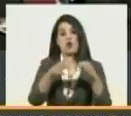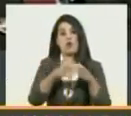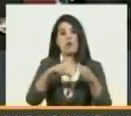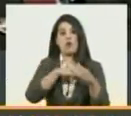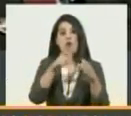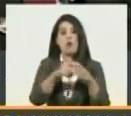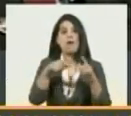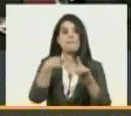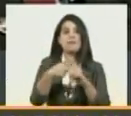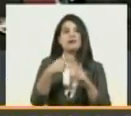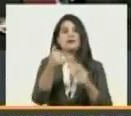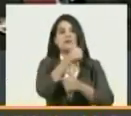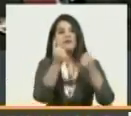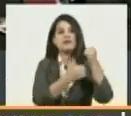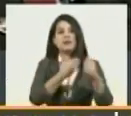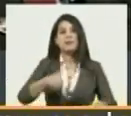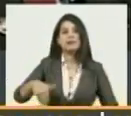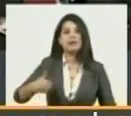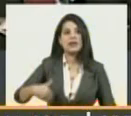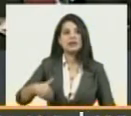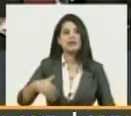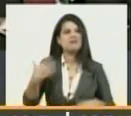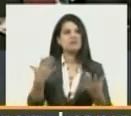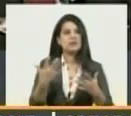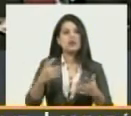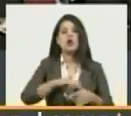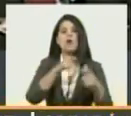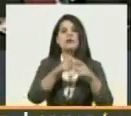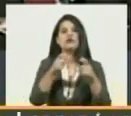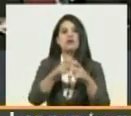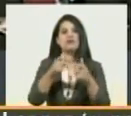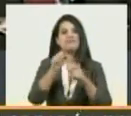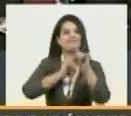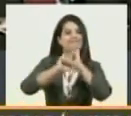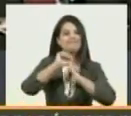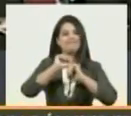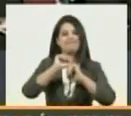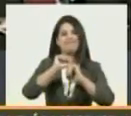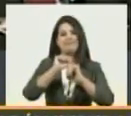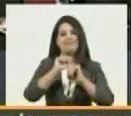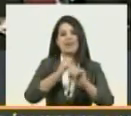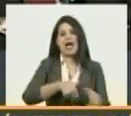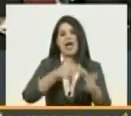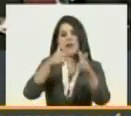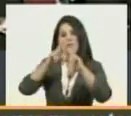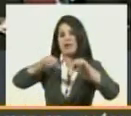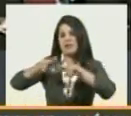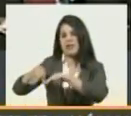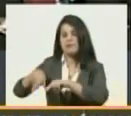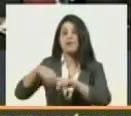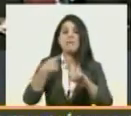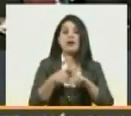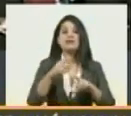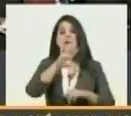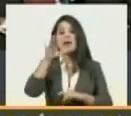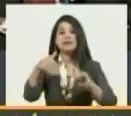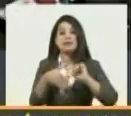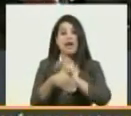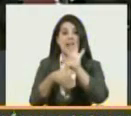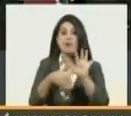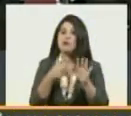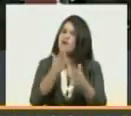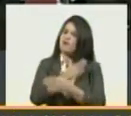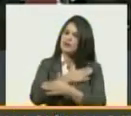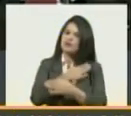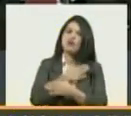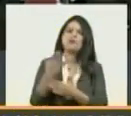también como vicepresidente en la comisión de desarme. Y países del ALBA, tenemos que felicitar a nuestra